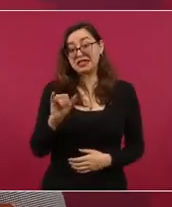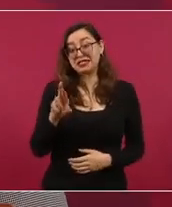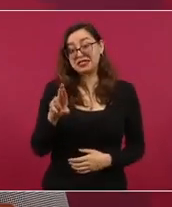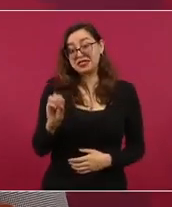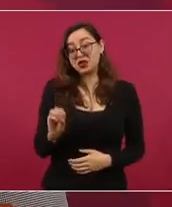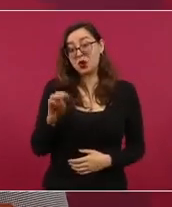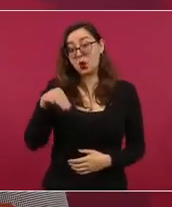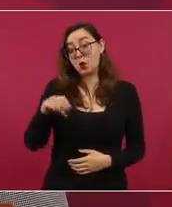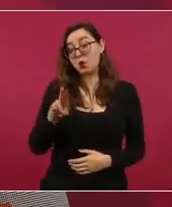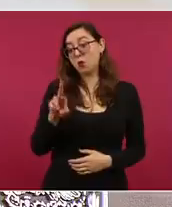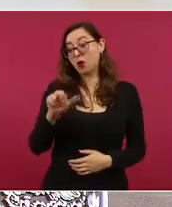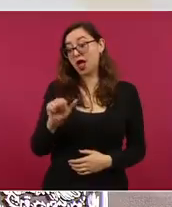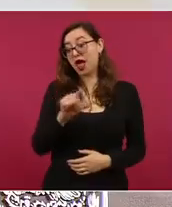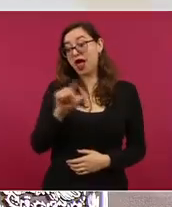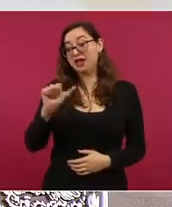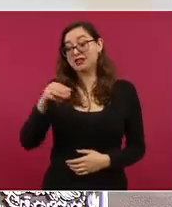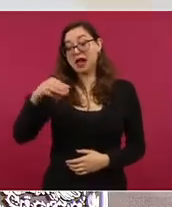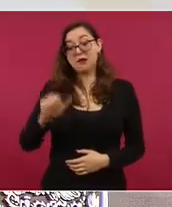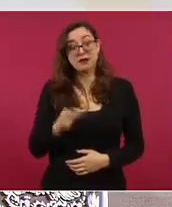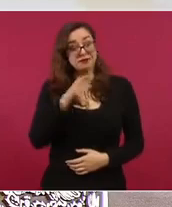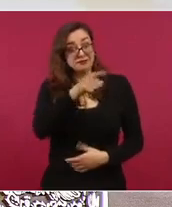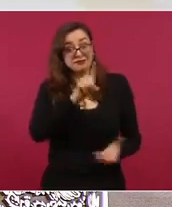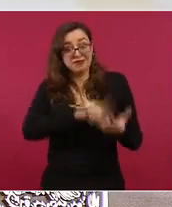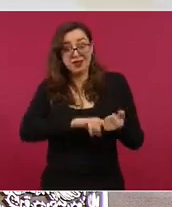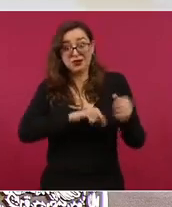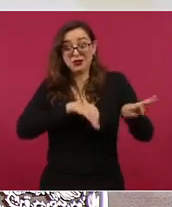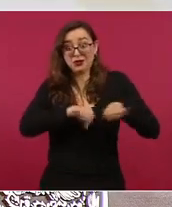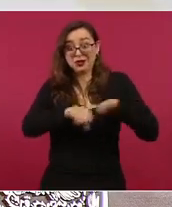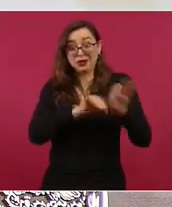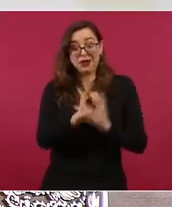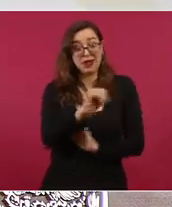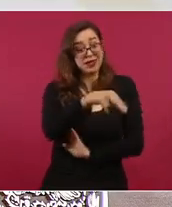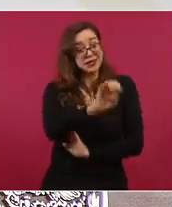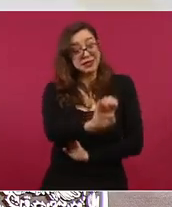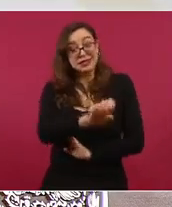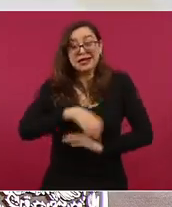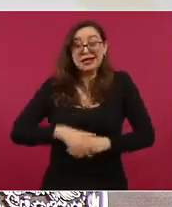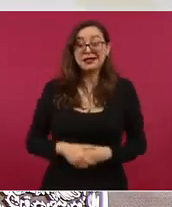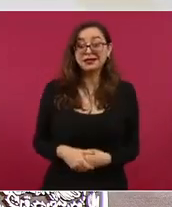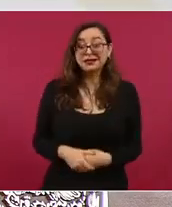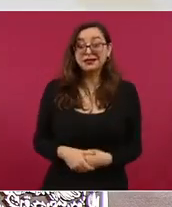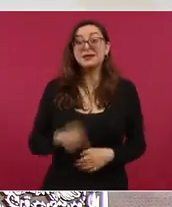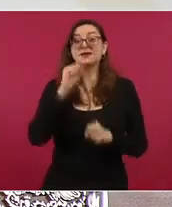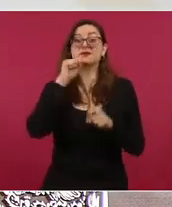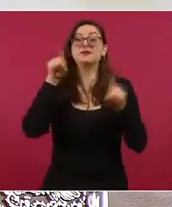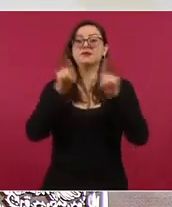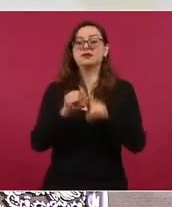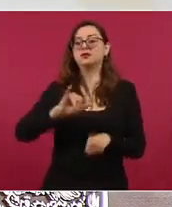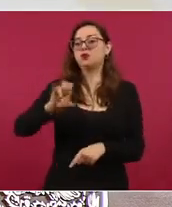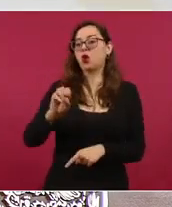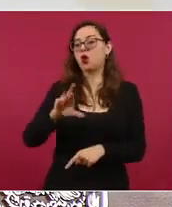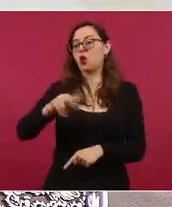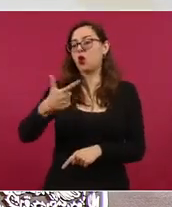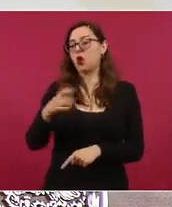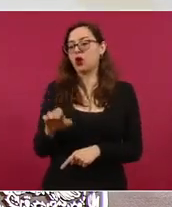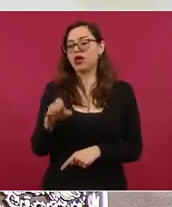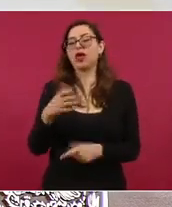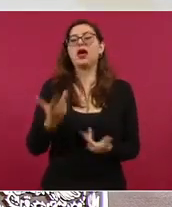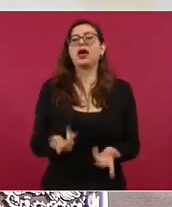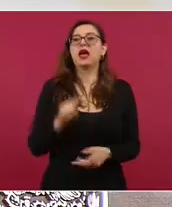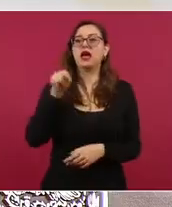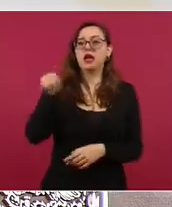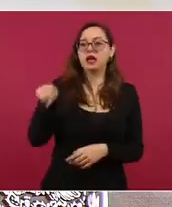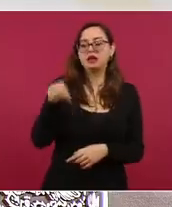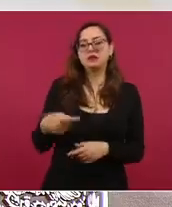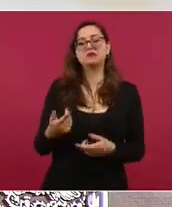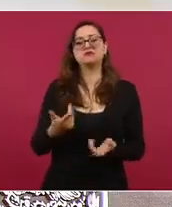consejero del INE, Jorge Espinosa de los Monteros, quien es promotor y vende jugadores también,